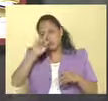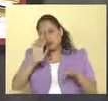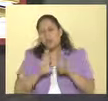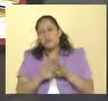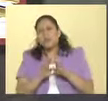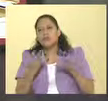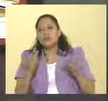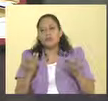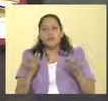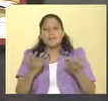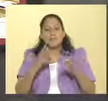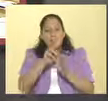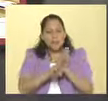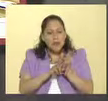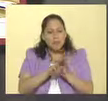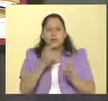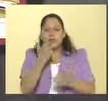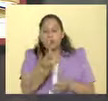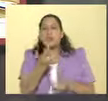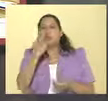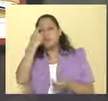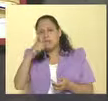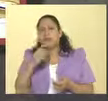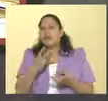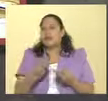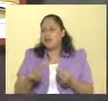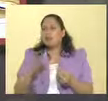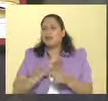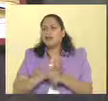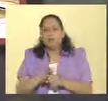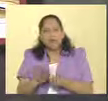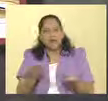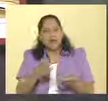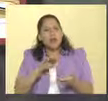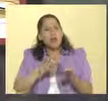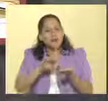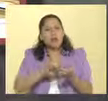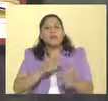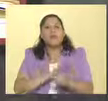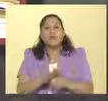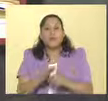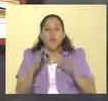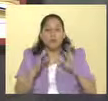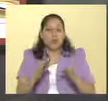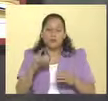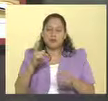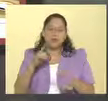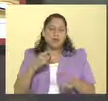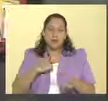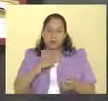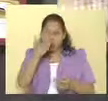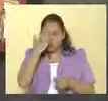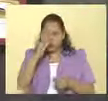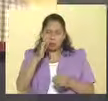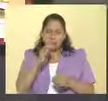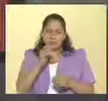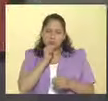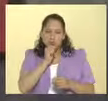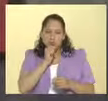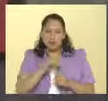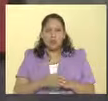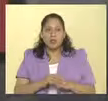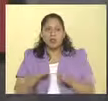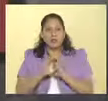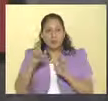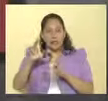digamos, esos dineros, a qué tipo de proyectos hay que apoyar, pero no conozco bien la materia, ¿no? El propio